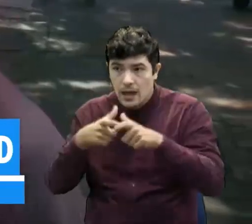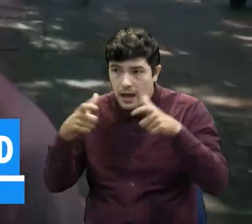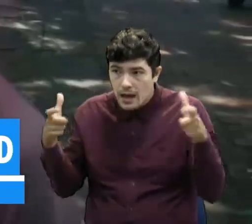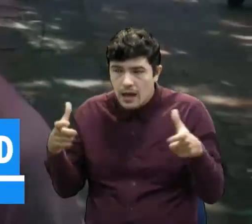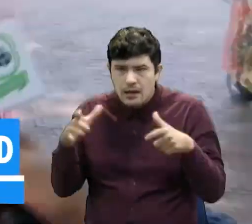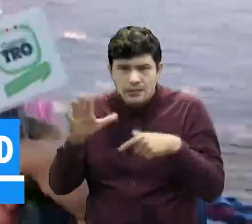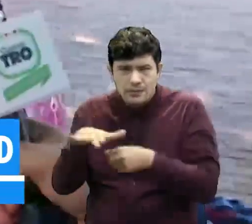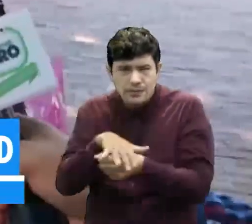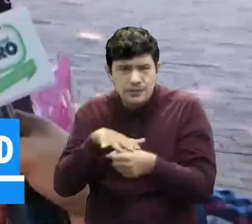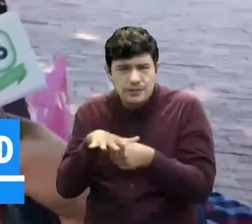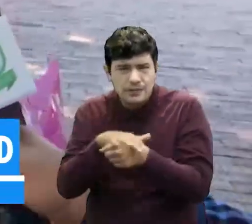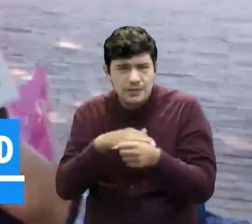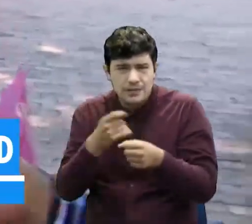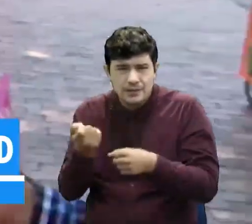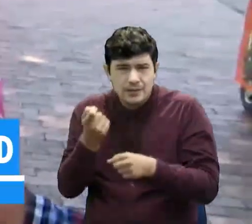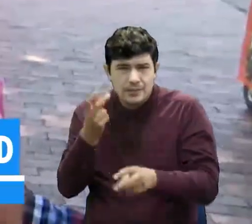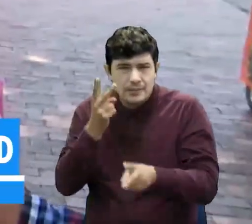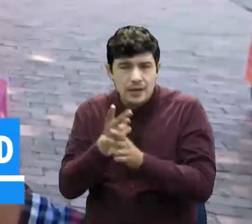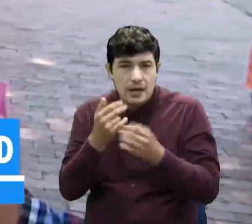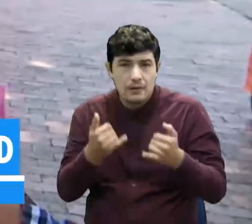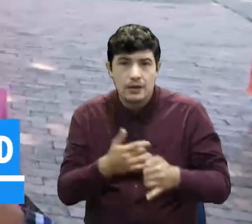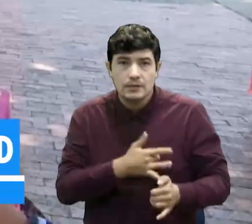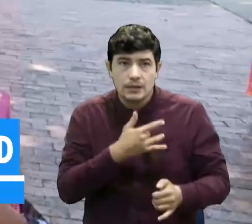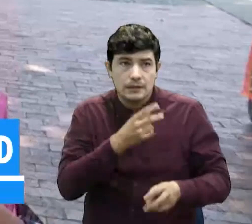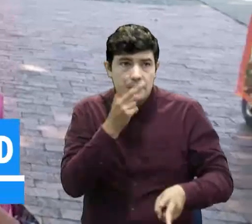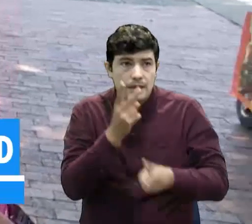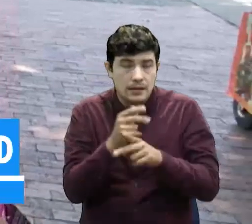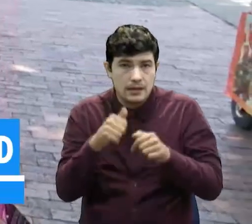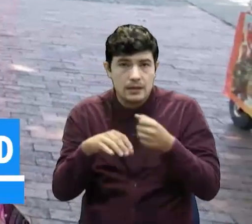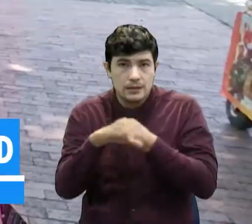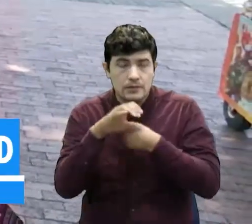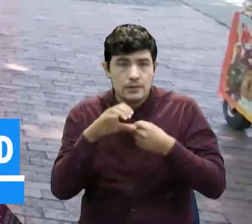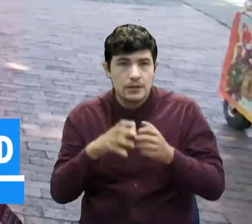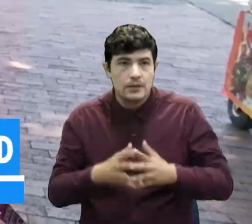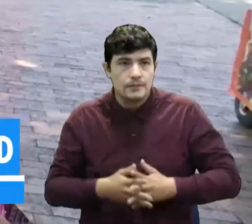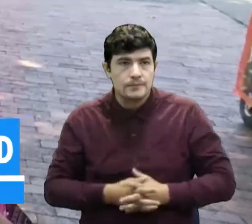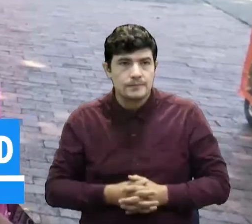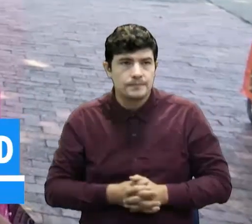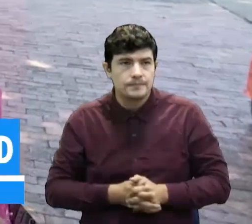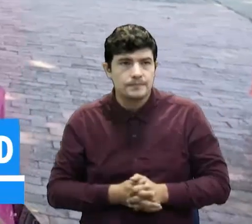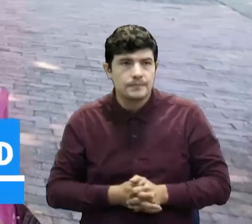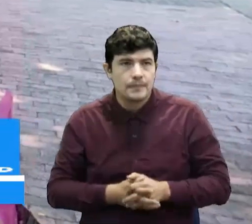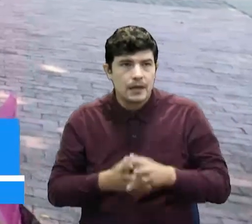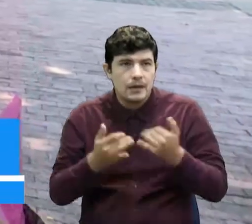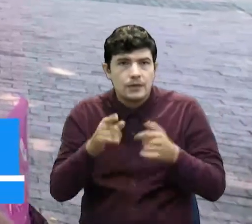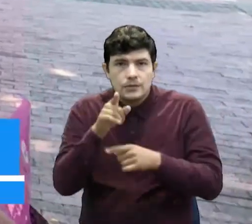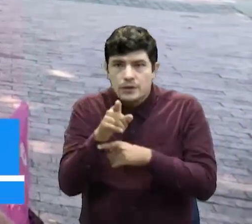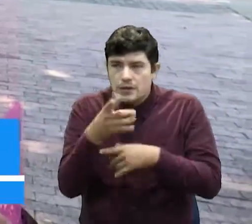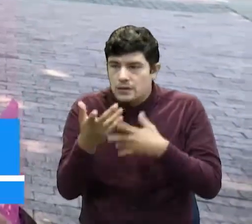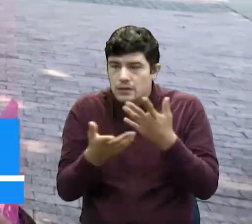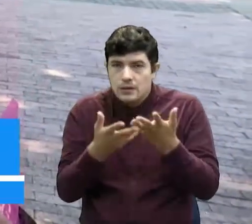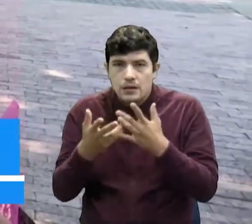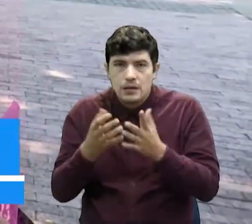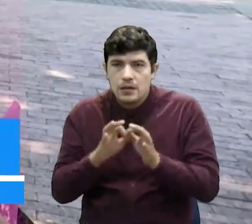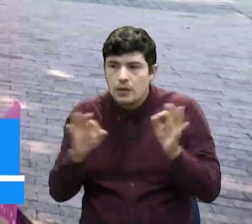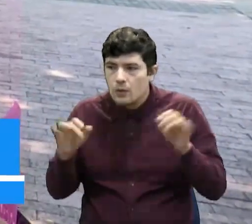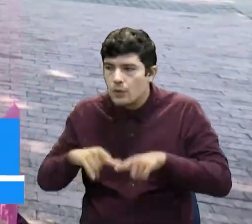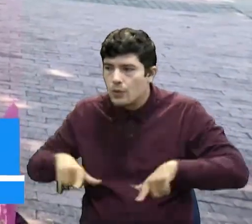tan barbárico. Una inseguridad en este momento en esta ciudad, porque usted ya no puede estar en ningún lugar.